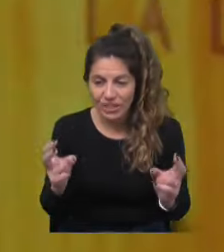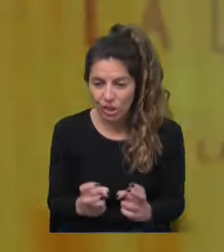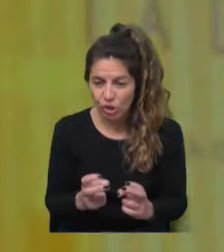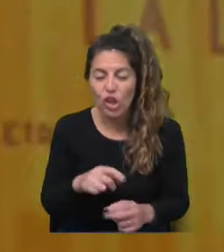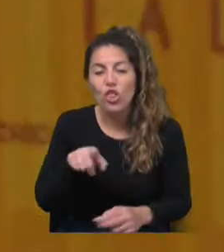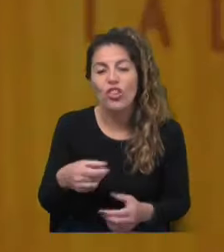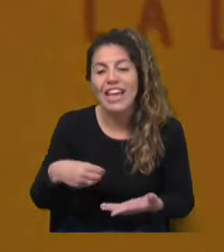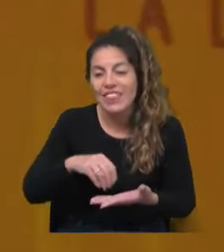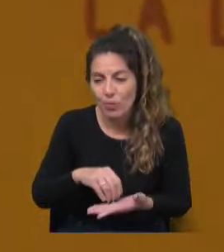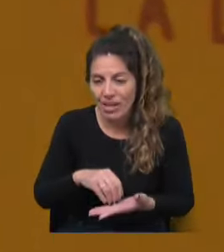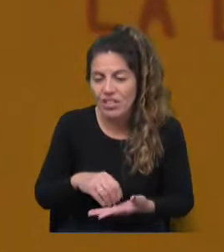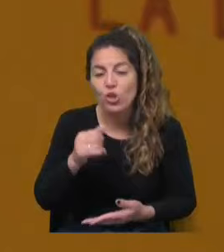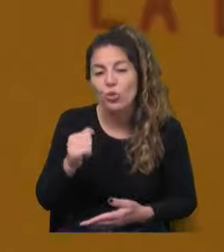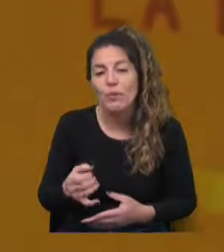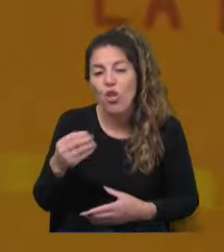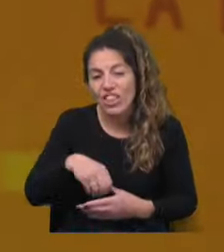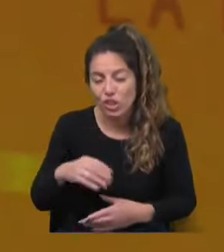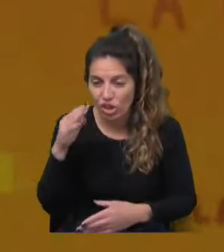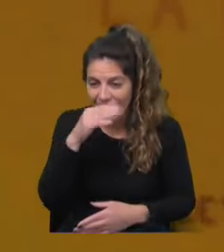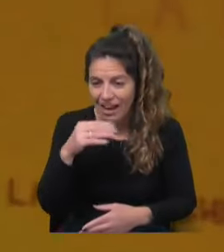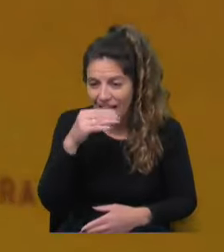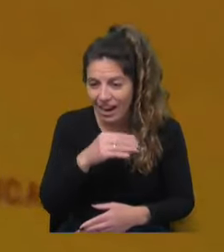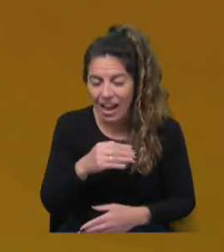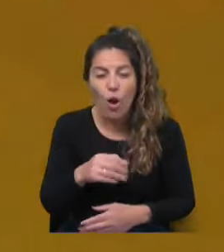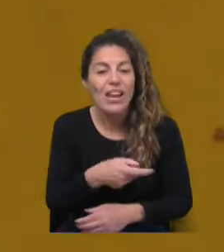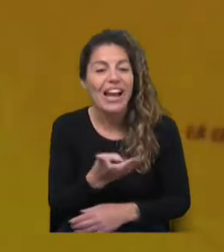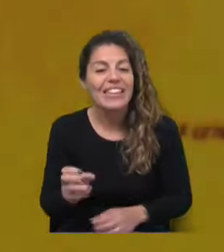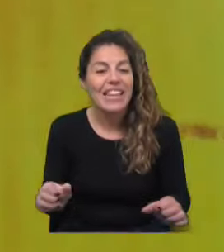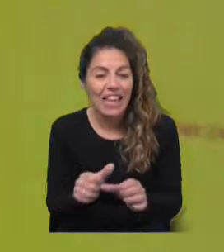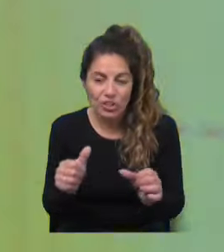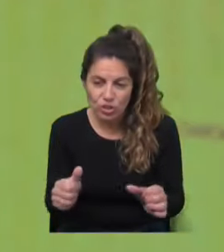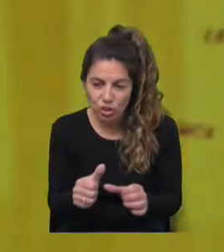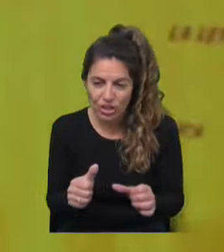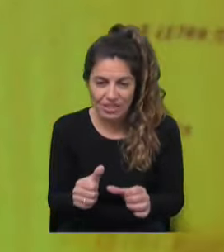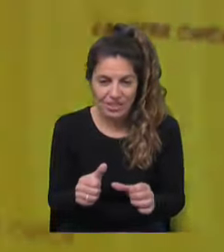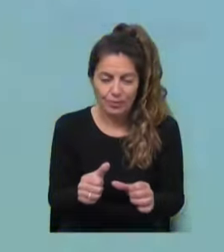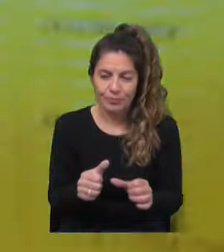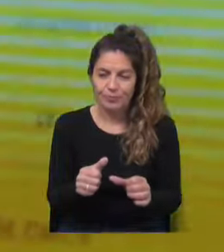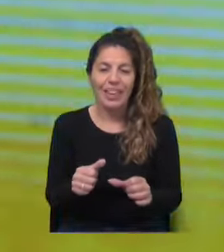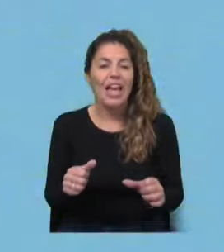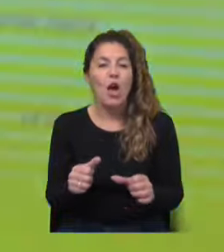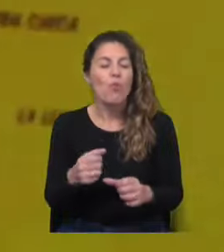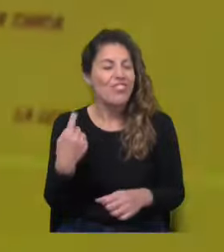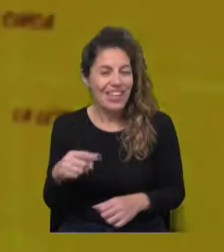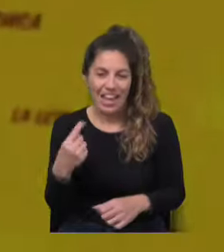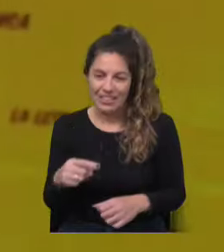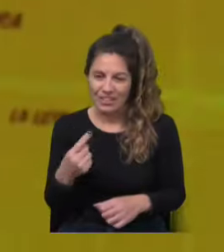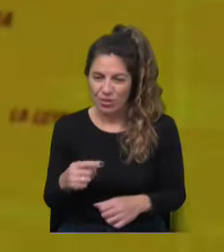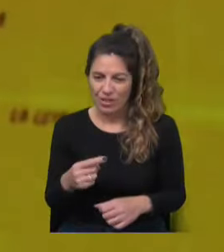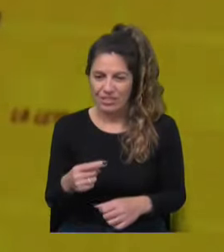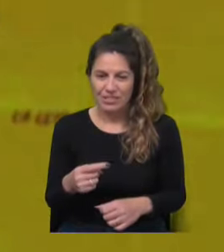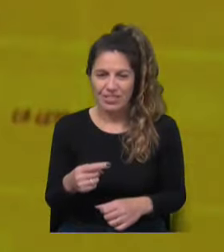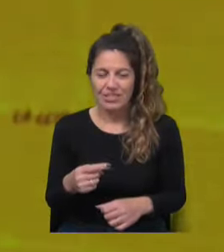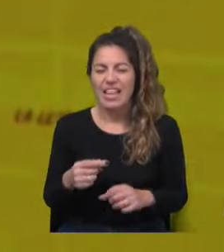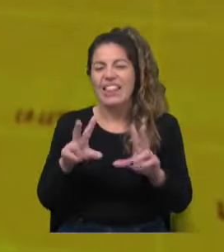donde además tuvimos dentro de la caja una cantidad de acciones que han sido muy negativas de punto de